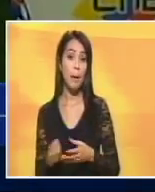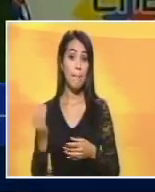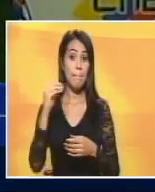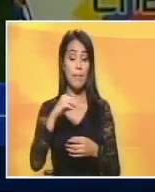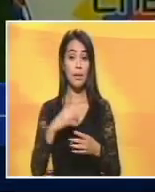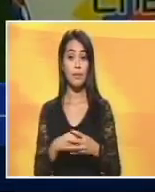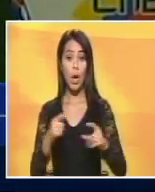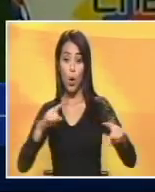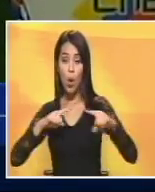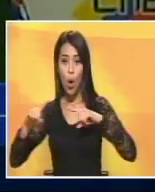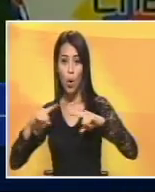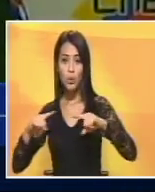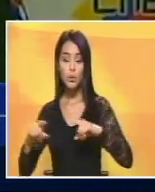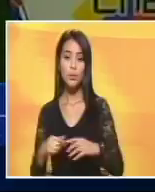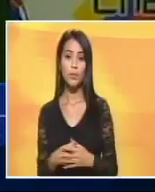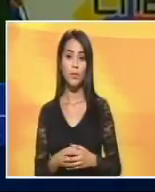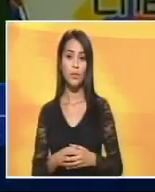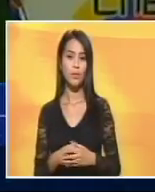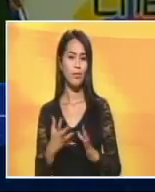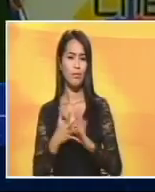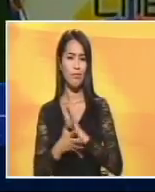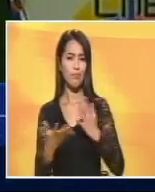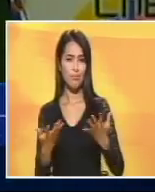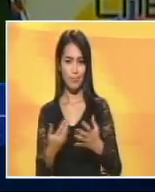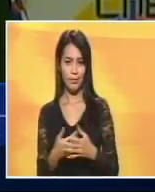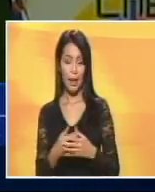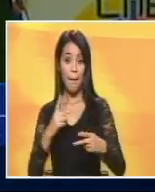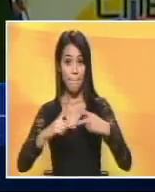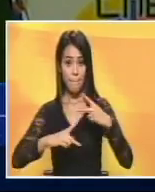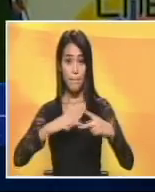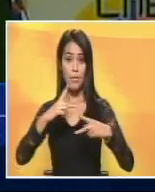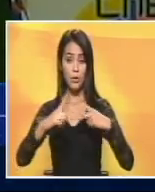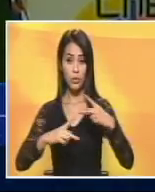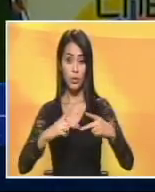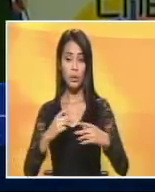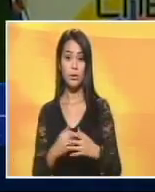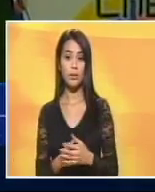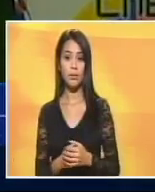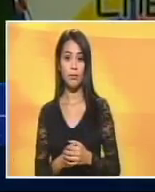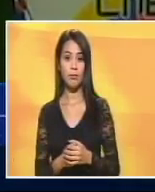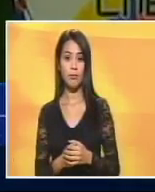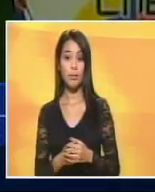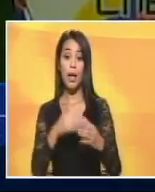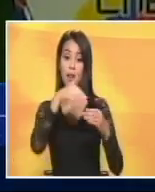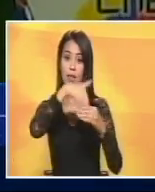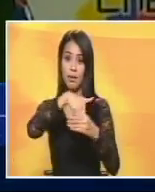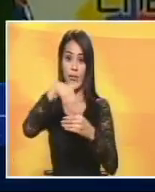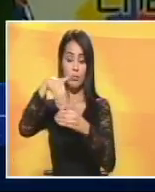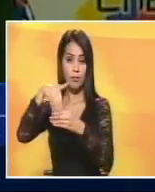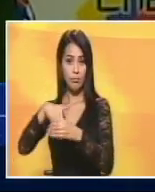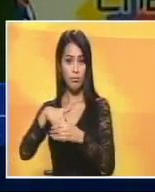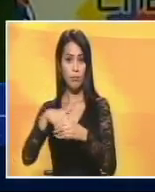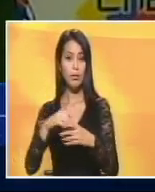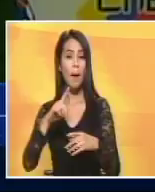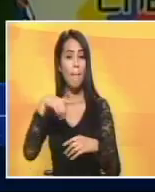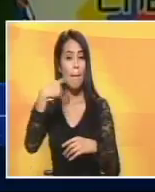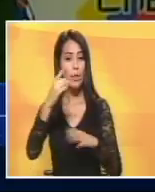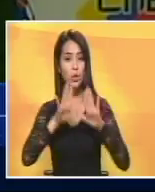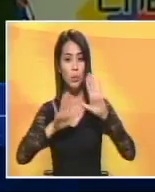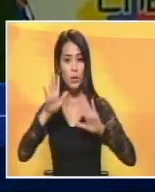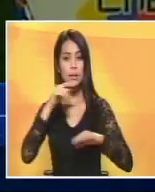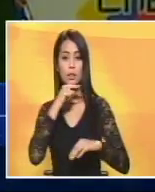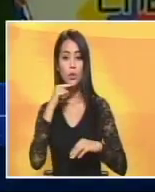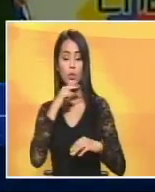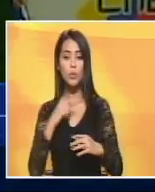de coordinación, para que este proceso venidero, estos comicios electorales previstos para el próximo 15 de